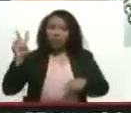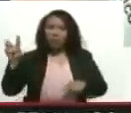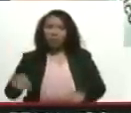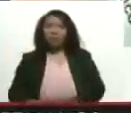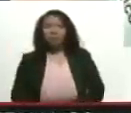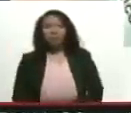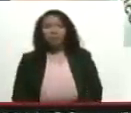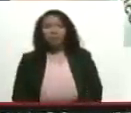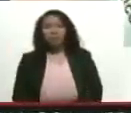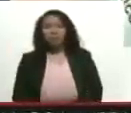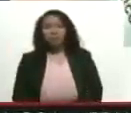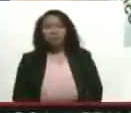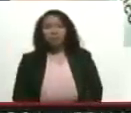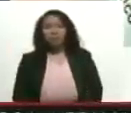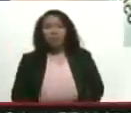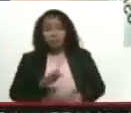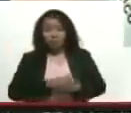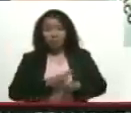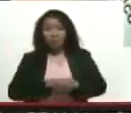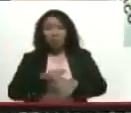En tal sentido,